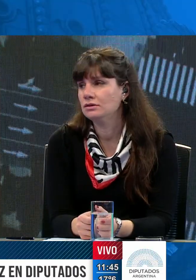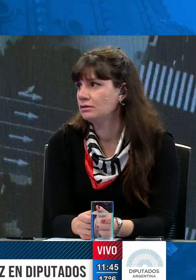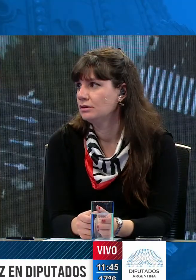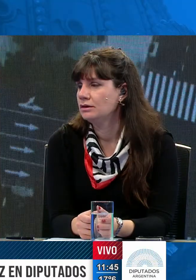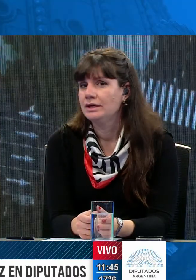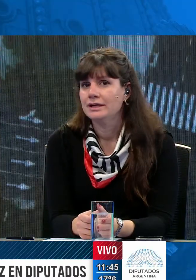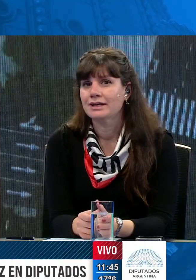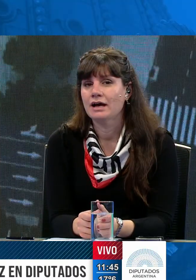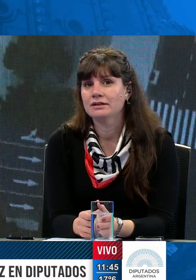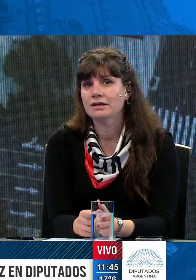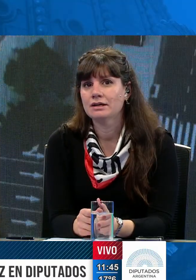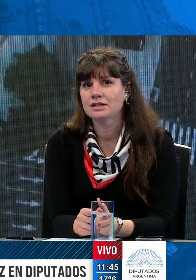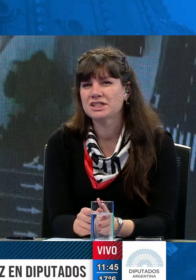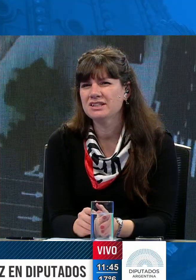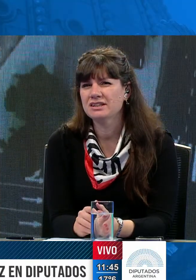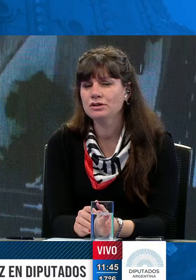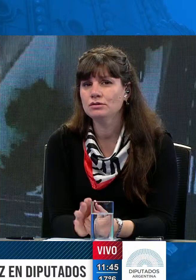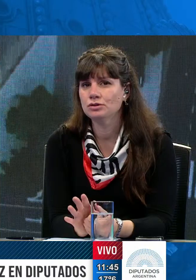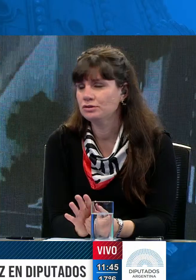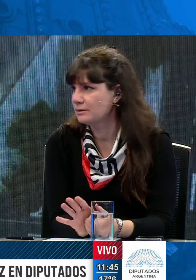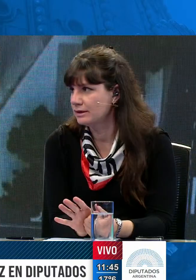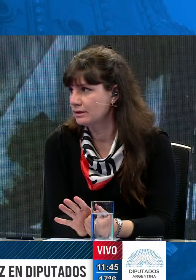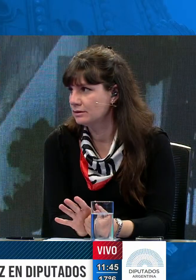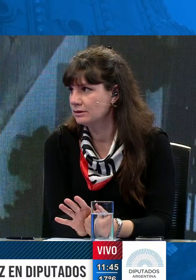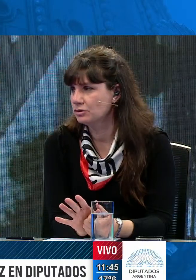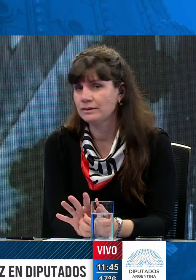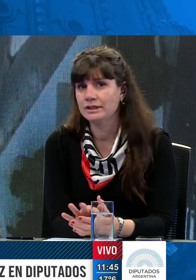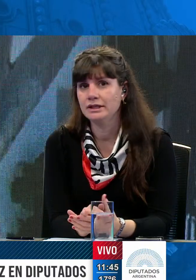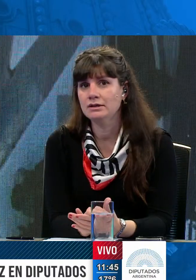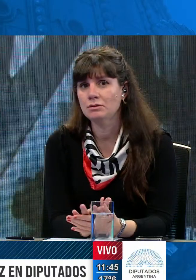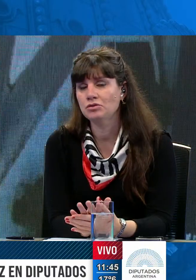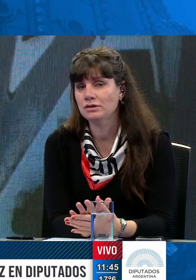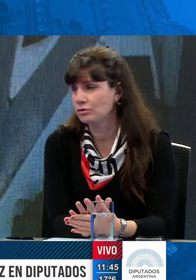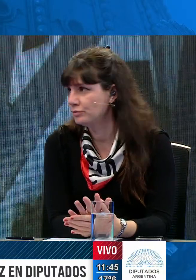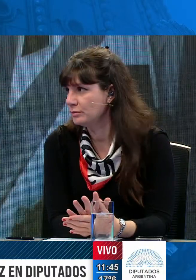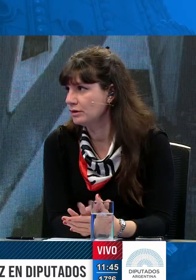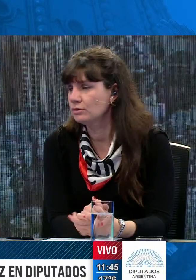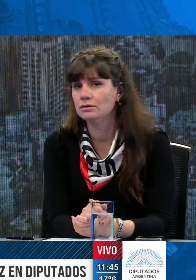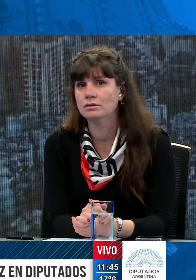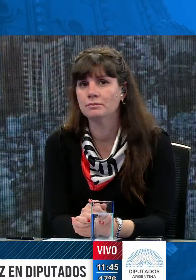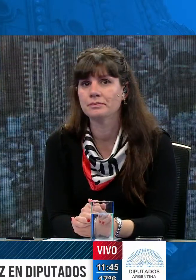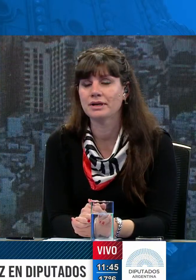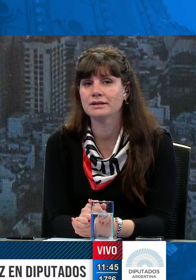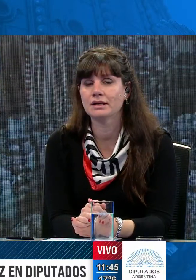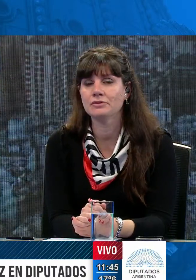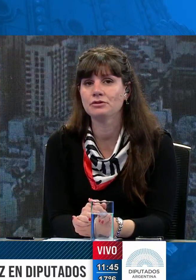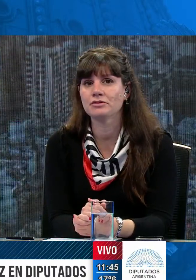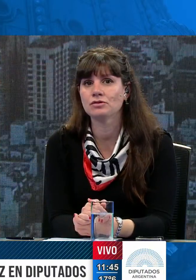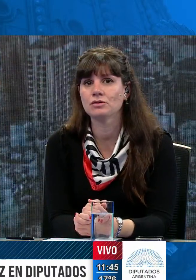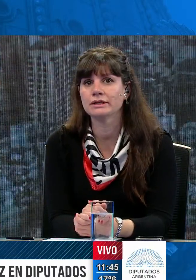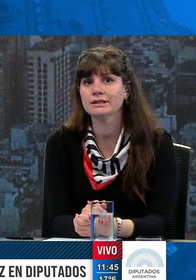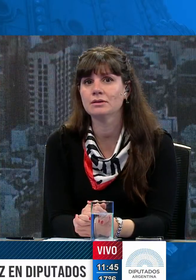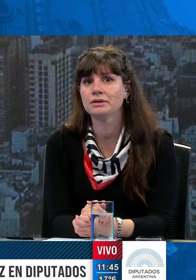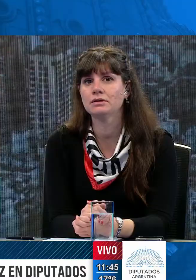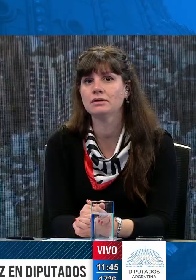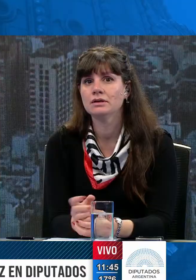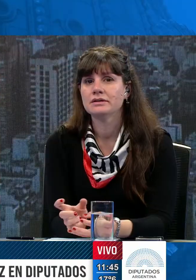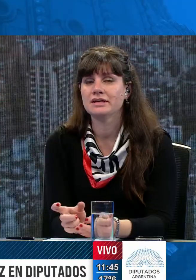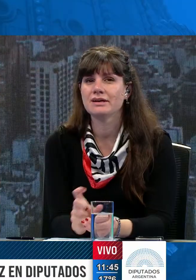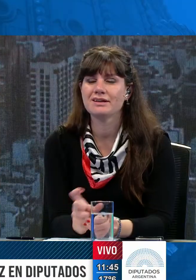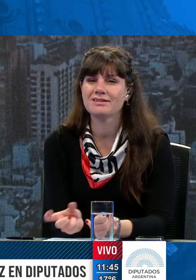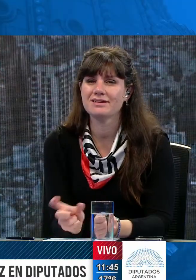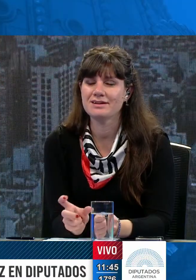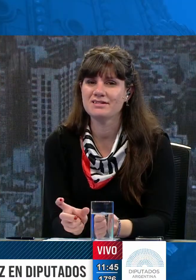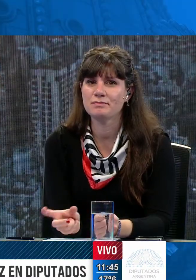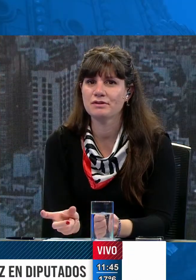no está girada. Hasta ayer creo no estaba girada, vamos a confirmarlo para tener la información correcta, pero